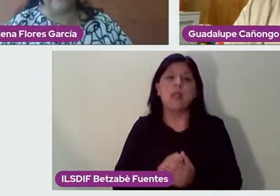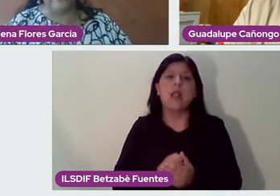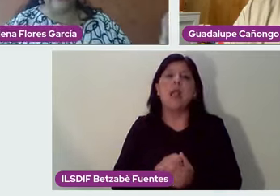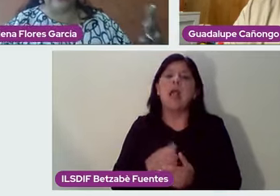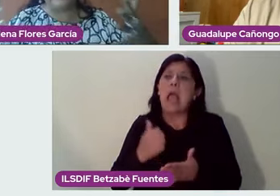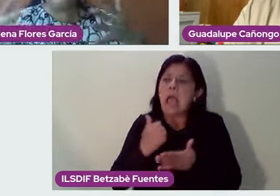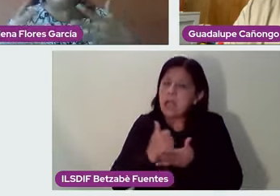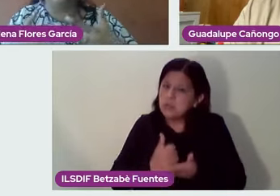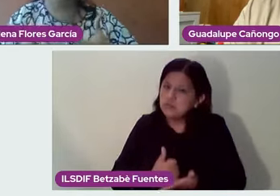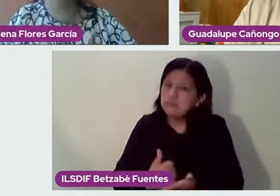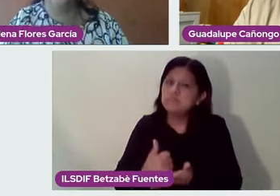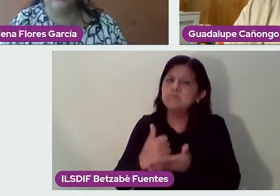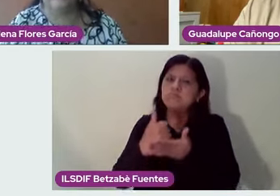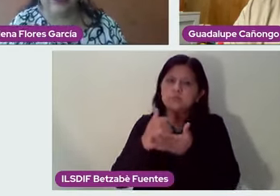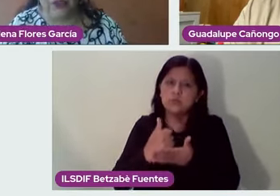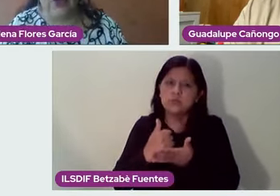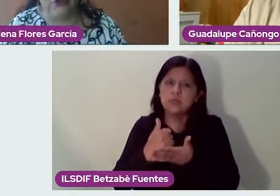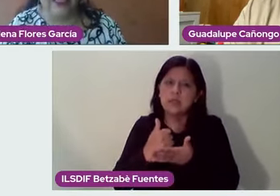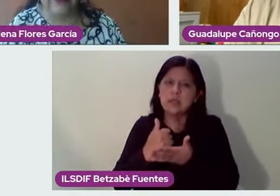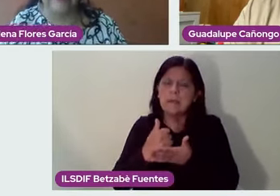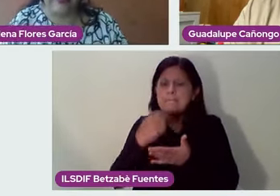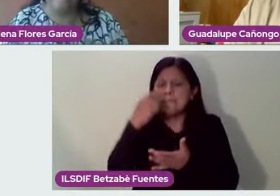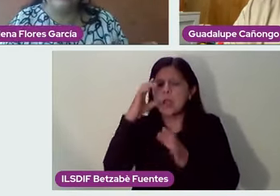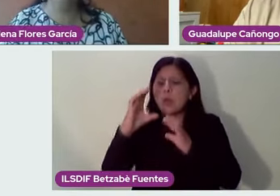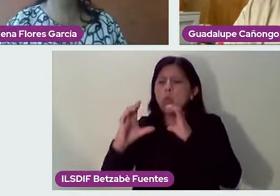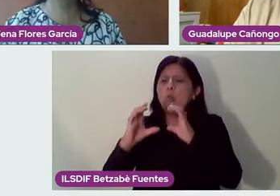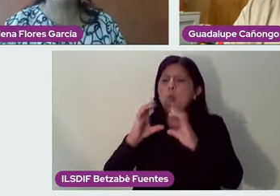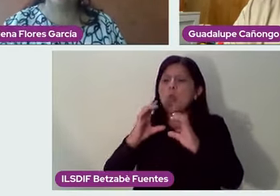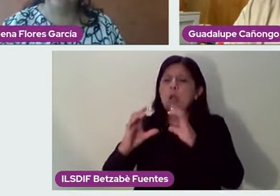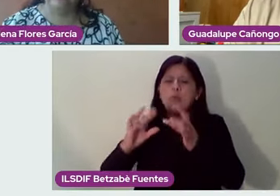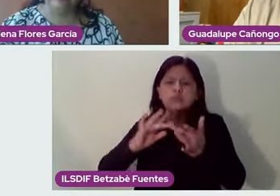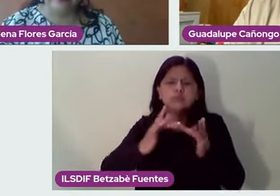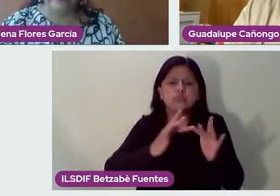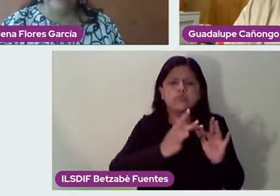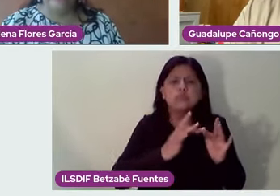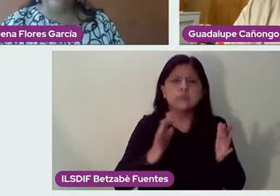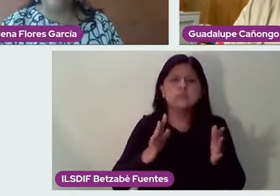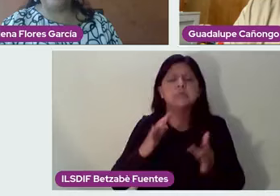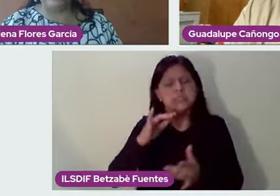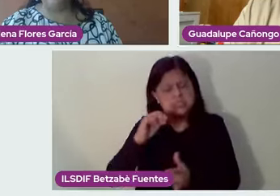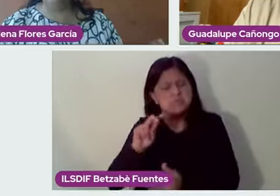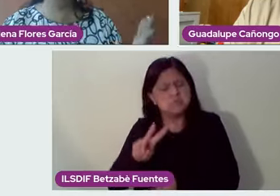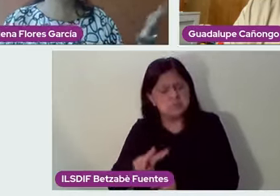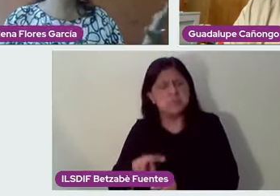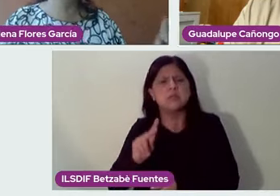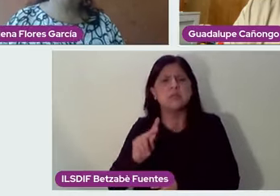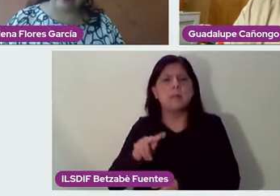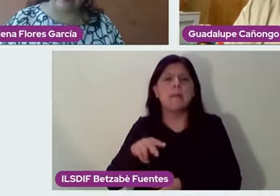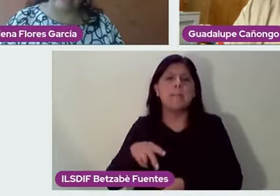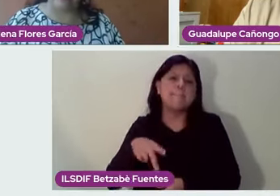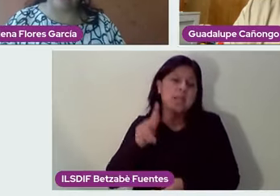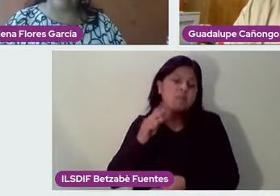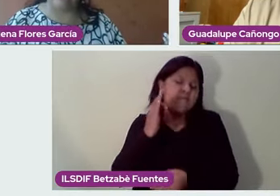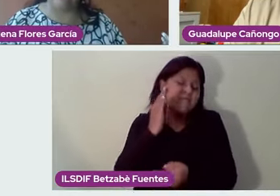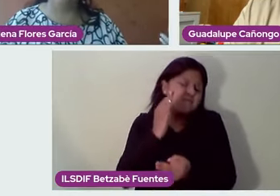favorece la intercomunicación, lo digital, también es cierto que nos falta